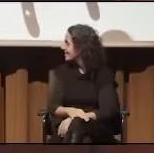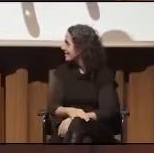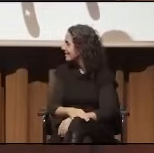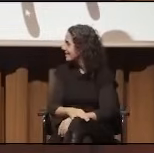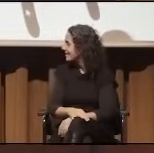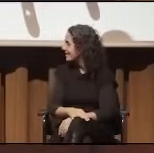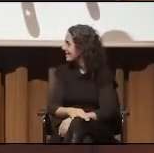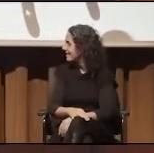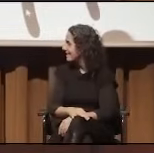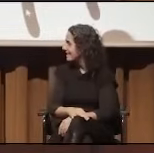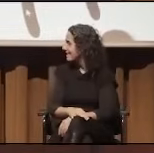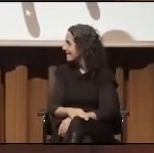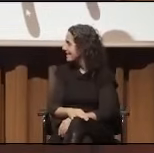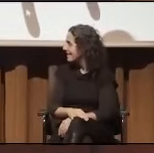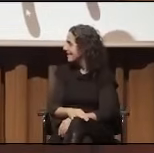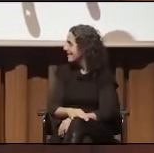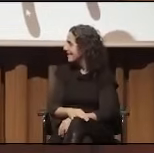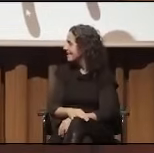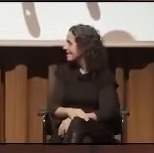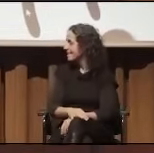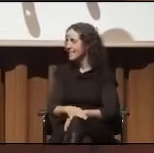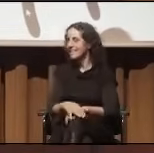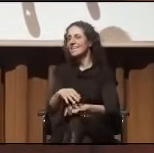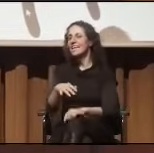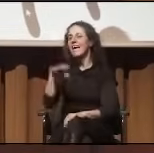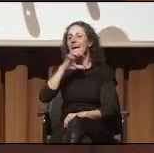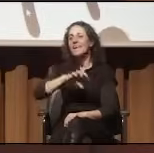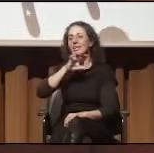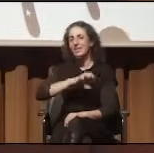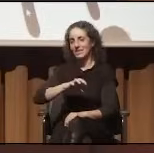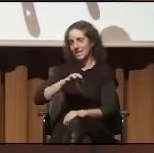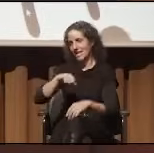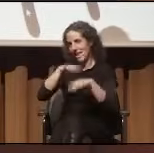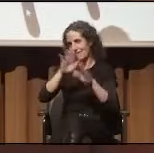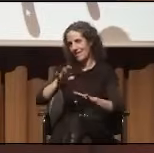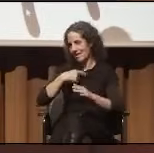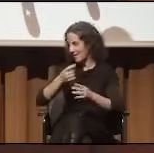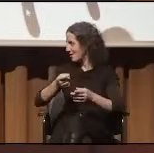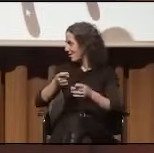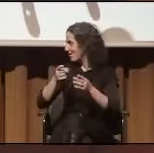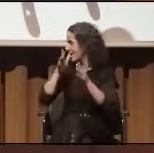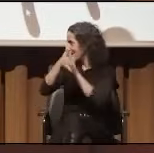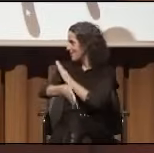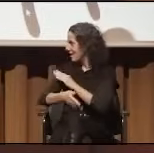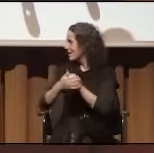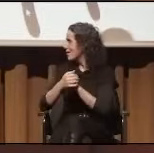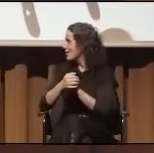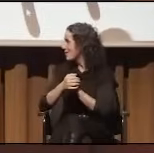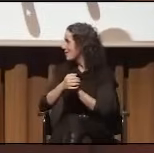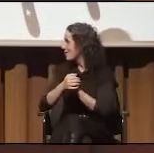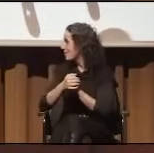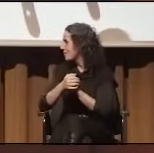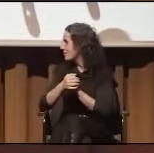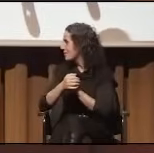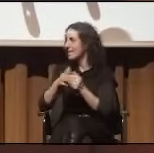de colapso, bueno, da igual, esto es una anécdota que explicaré al final, que me salvó mi documental, el doctor Benito, porque también todo el